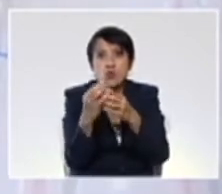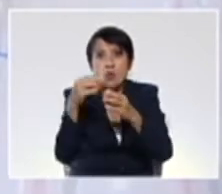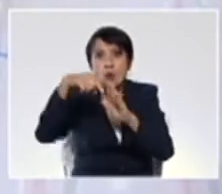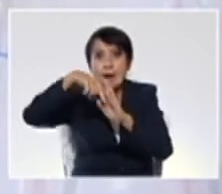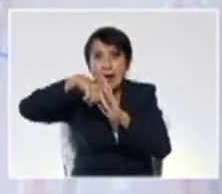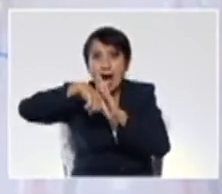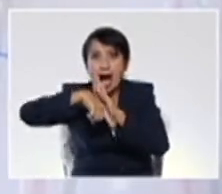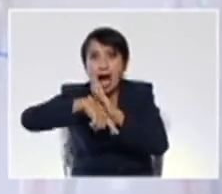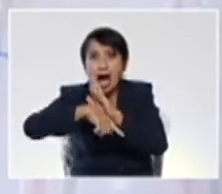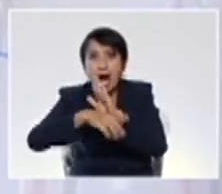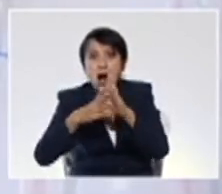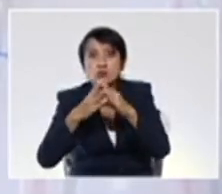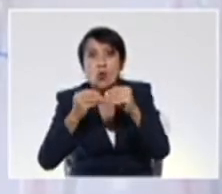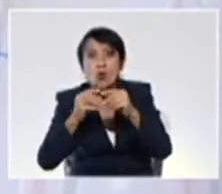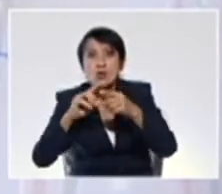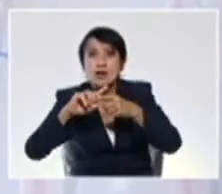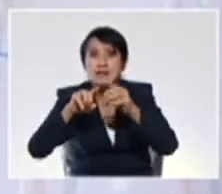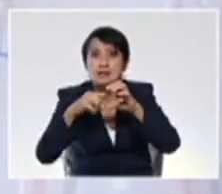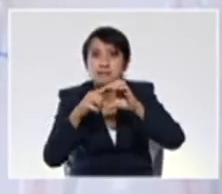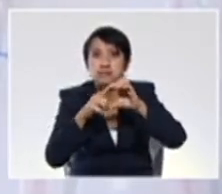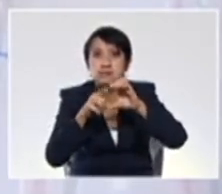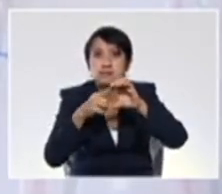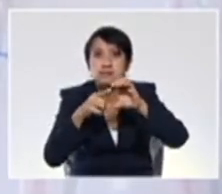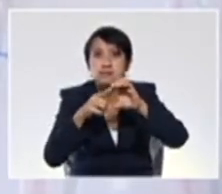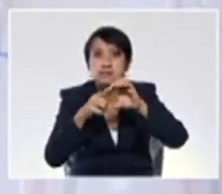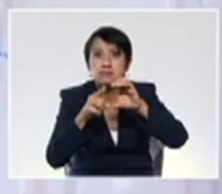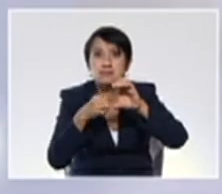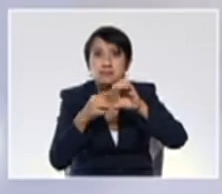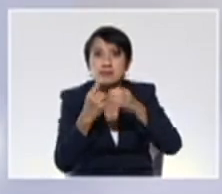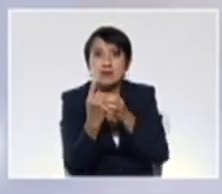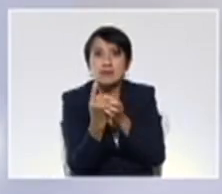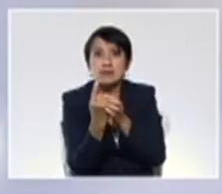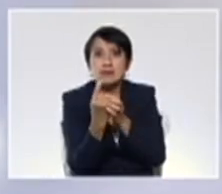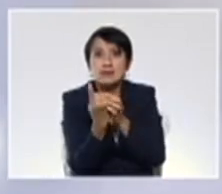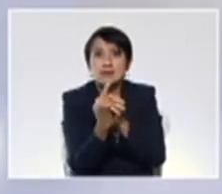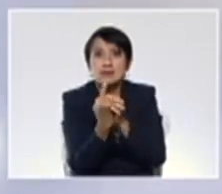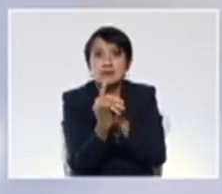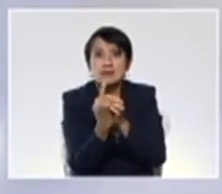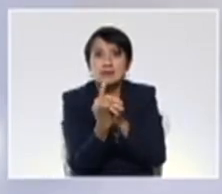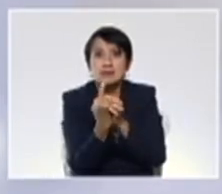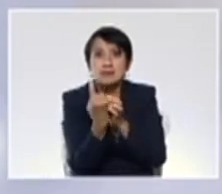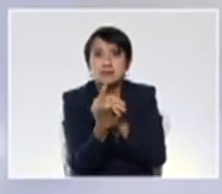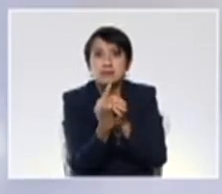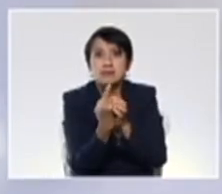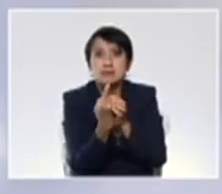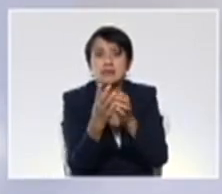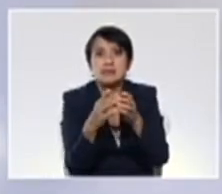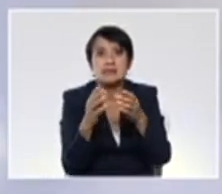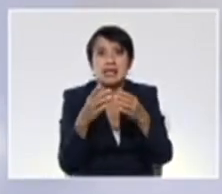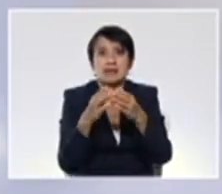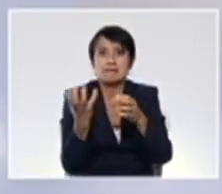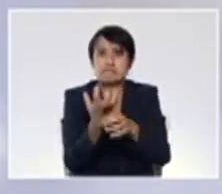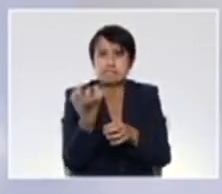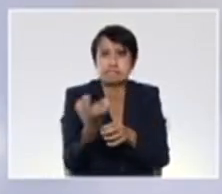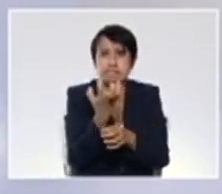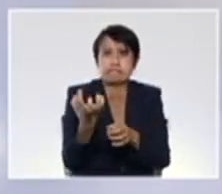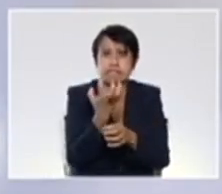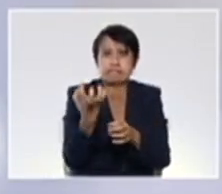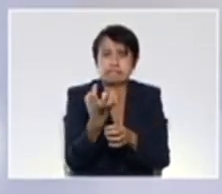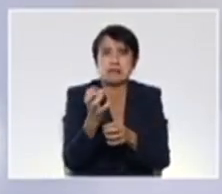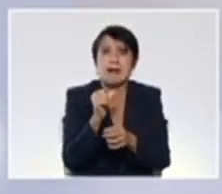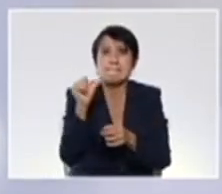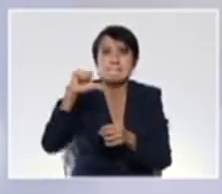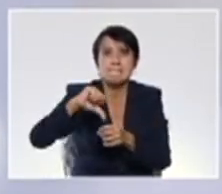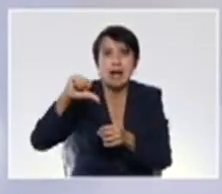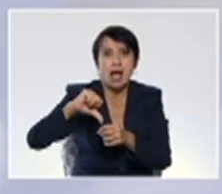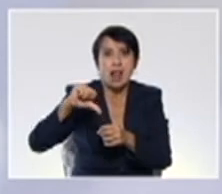bajar, impido que la licuadora entonces haga su función, se recalienta y se daña, ¿sí? ¿Cómo voy